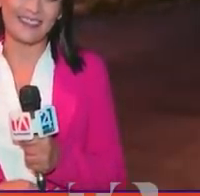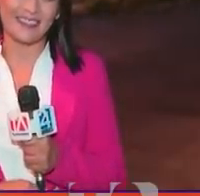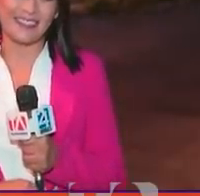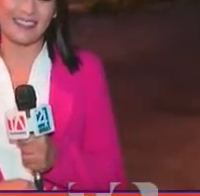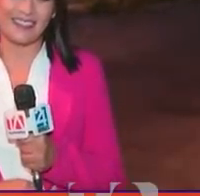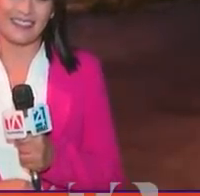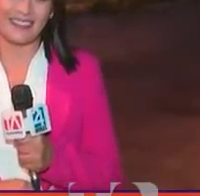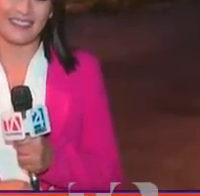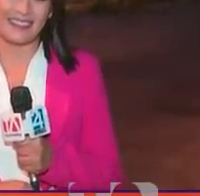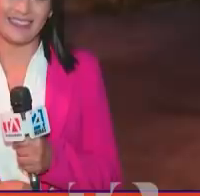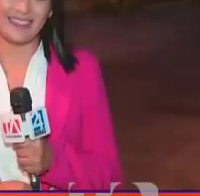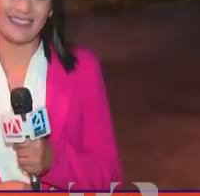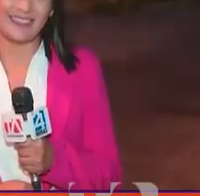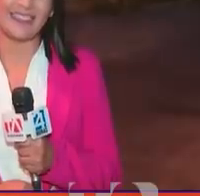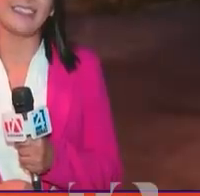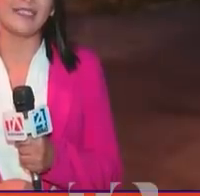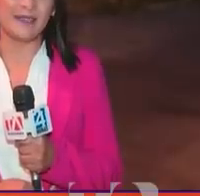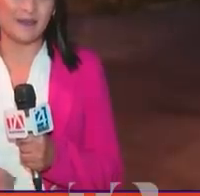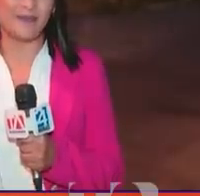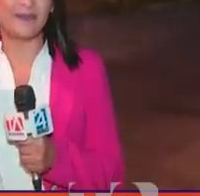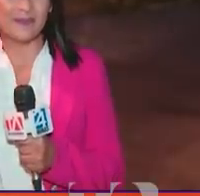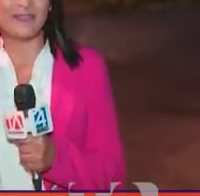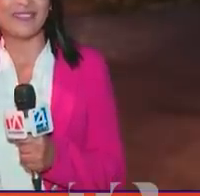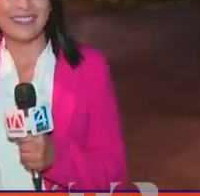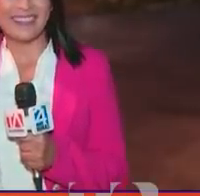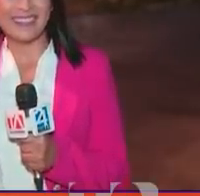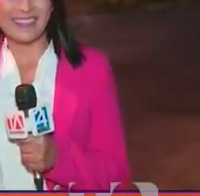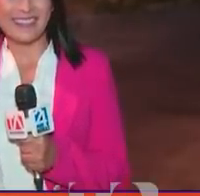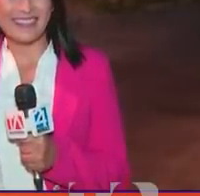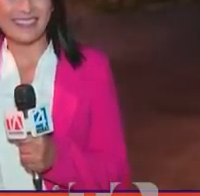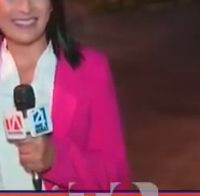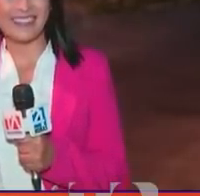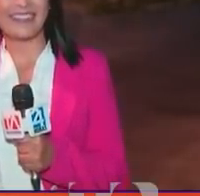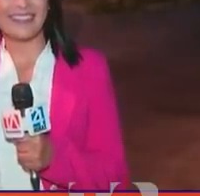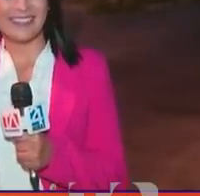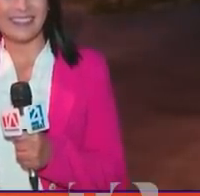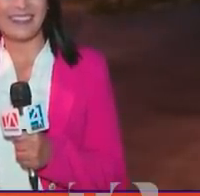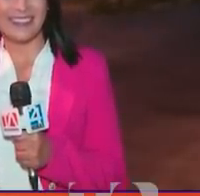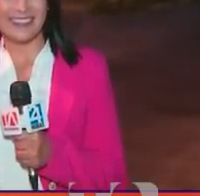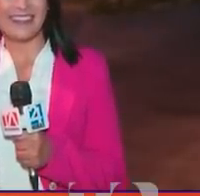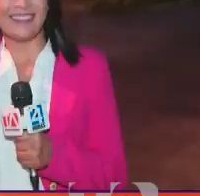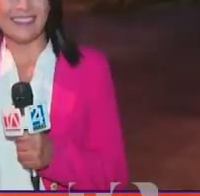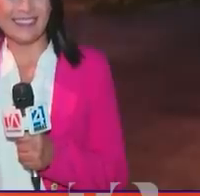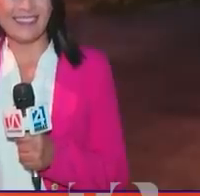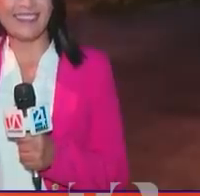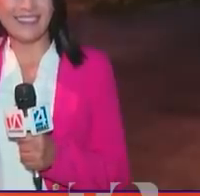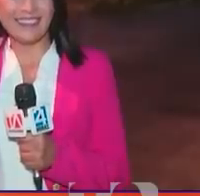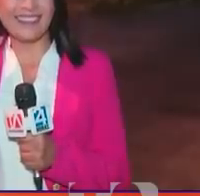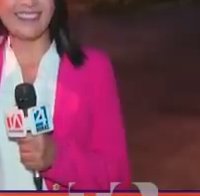mi querida Fernandita. Oiga, y de la pandemia de matrimonios, de novias a de quinceañeras. ¡Ah, caramba!